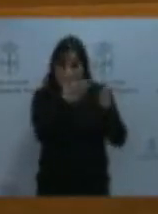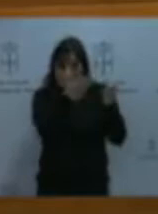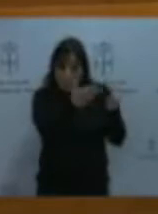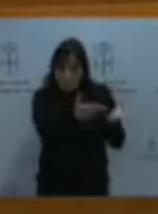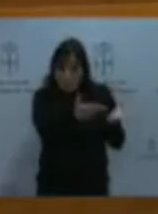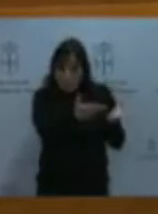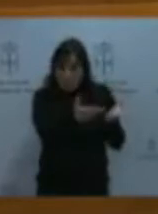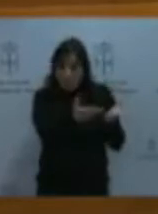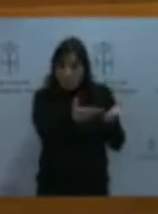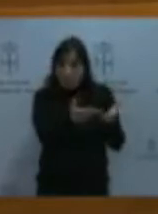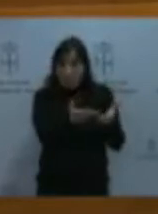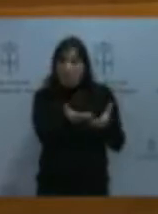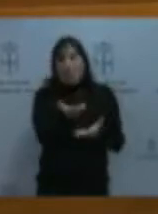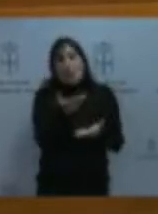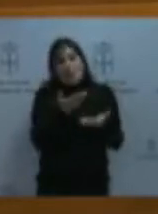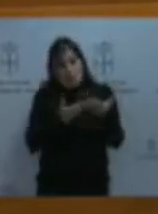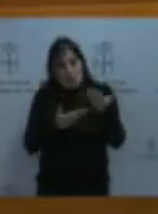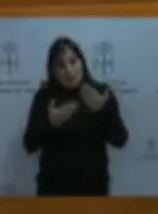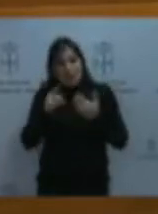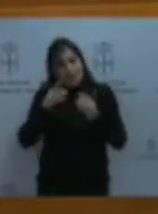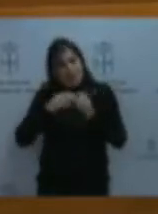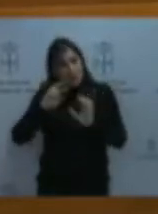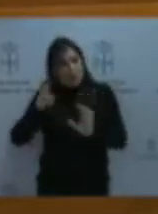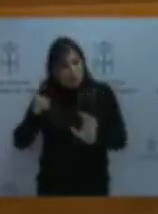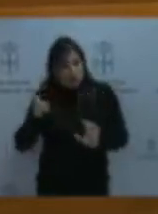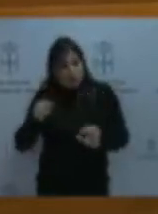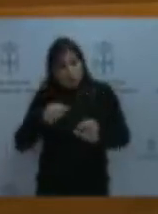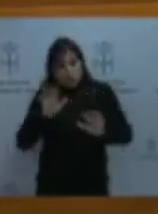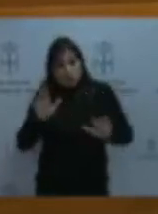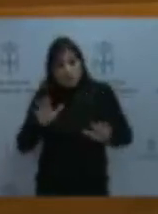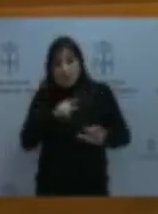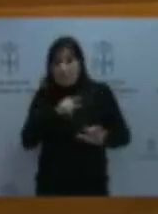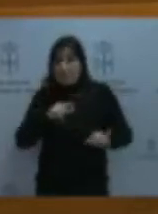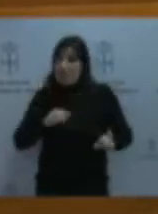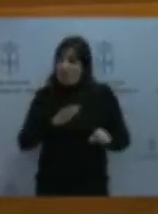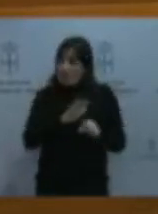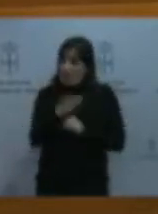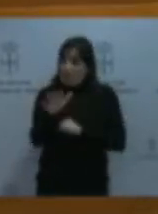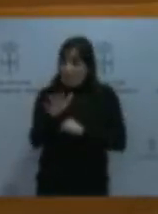supuesto, tienen que ver bastante con las situaciones con las que nos encontramos.